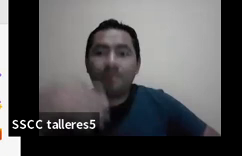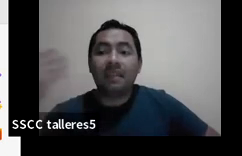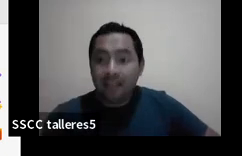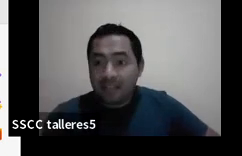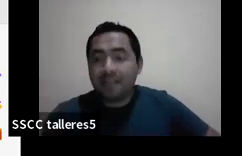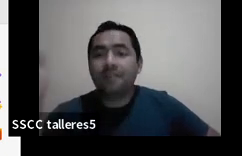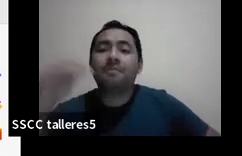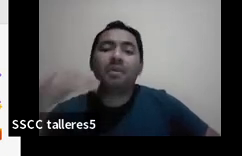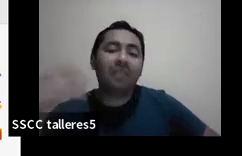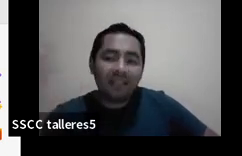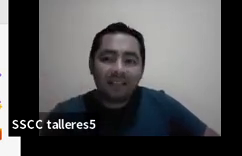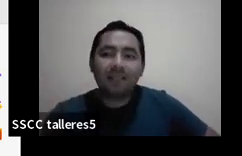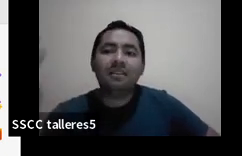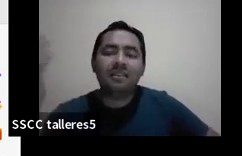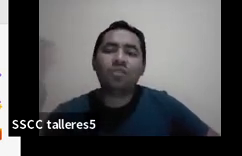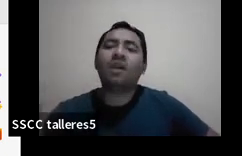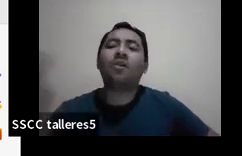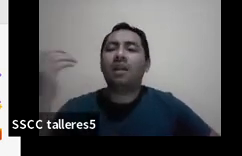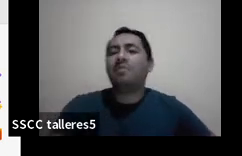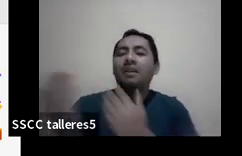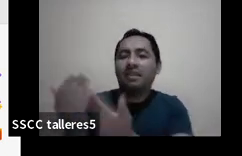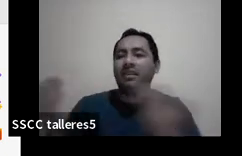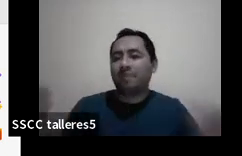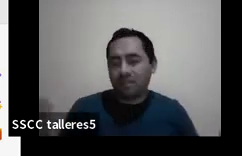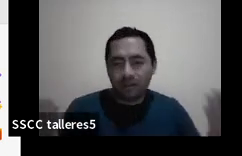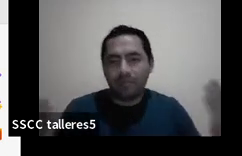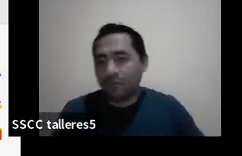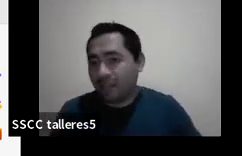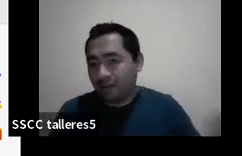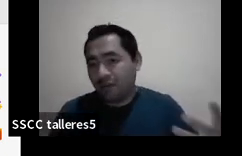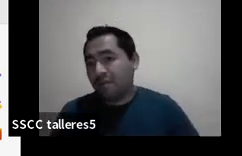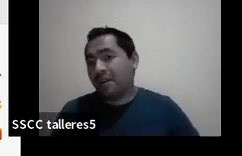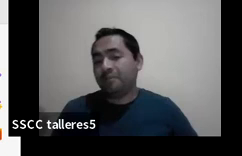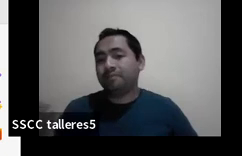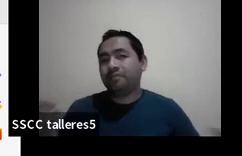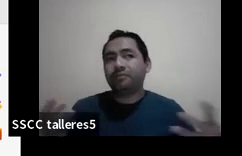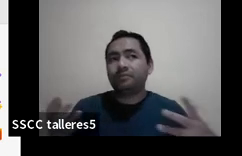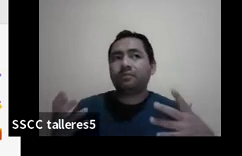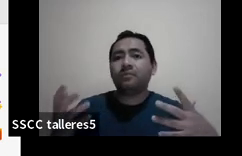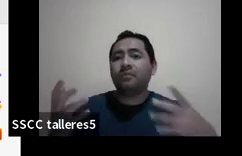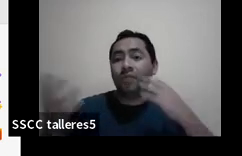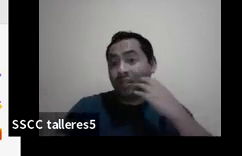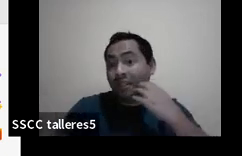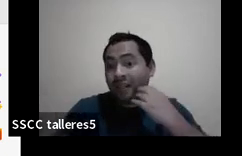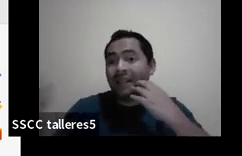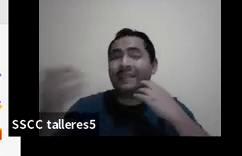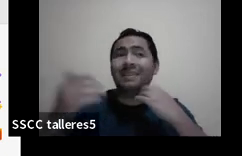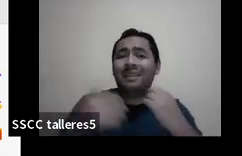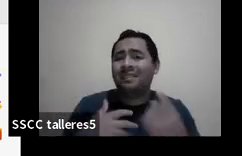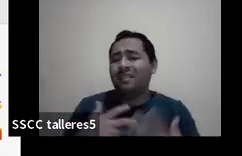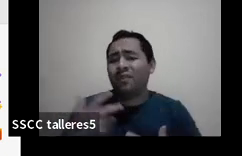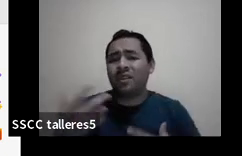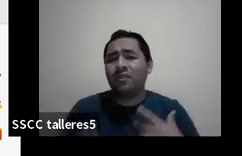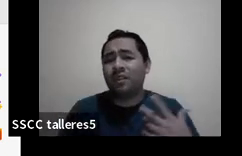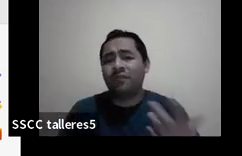dan examen, ingresan, pero ingresan y se chocan con la misma realidad que pasaron en secundaria o en primaria. No entienden la clase,